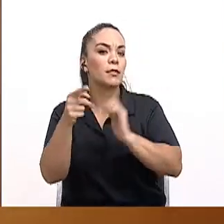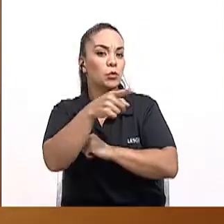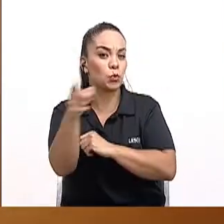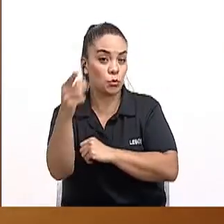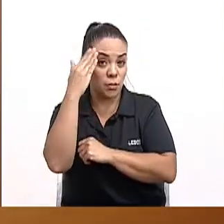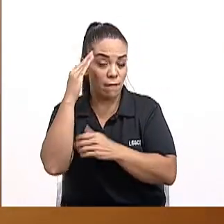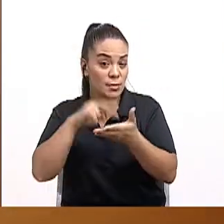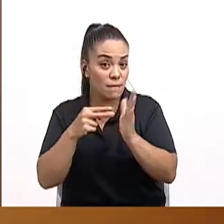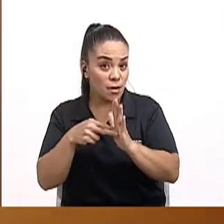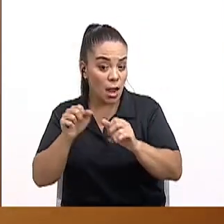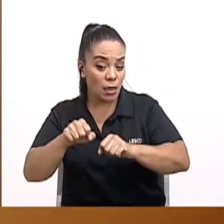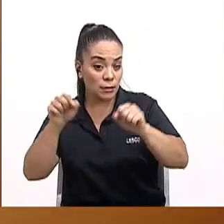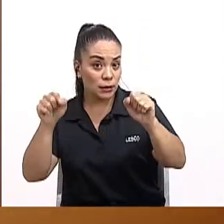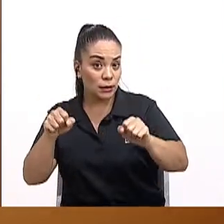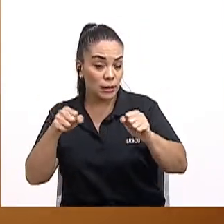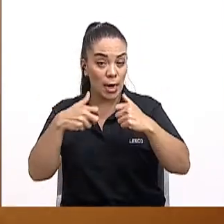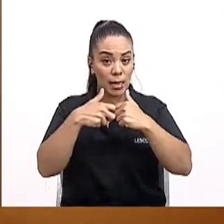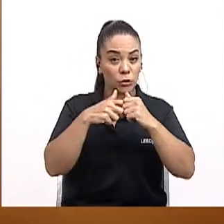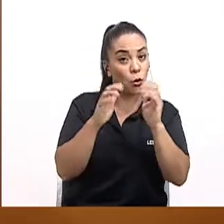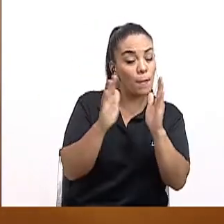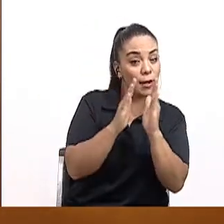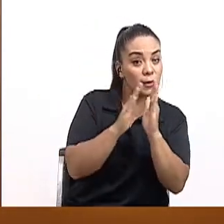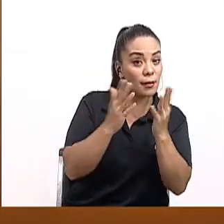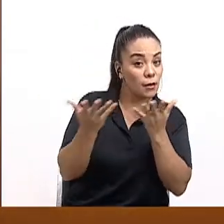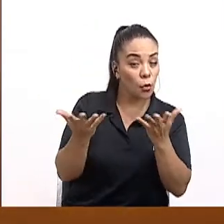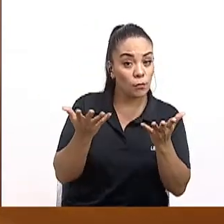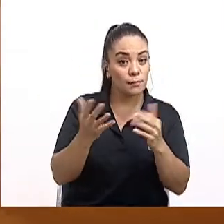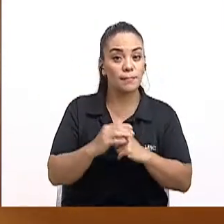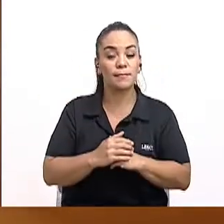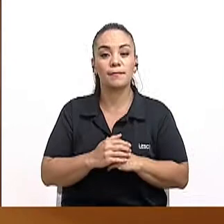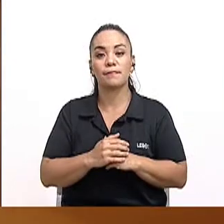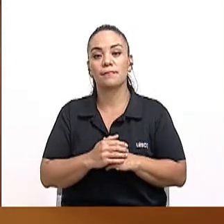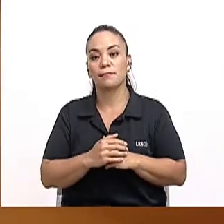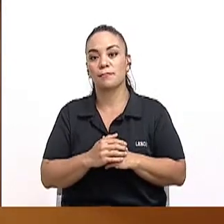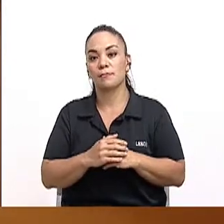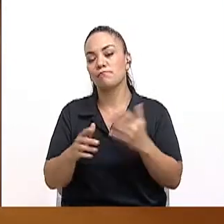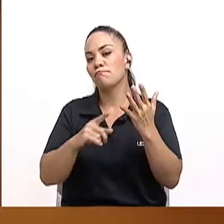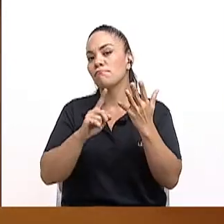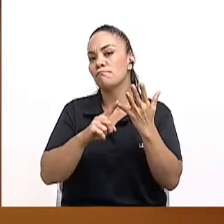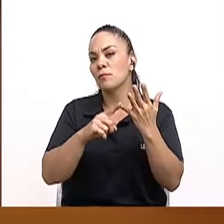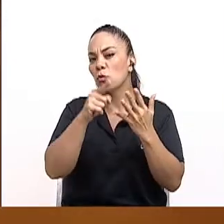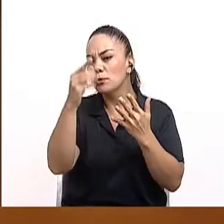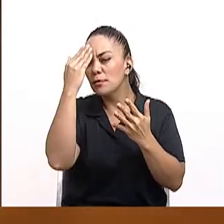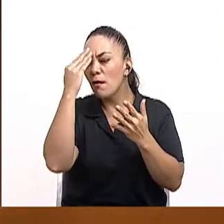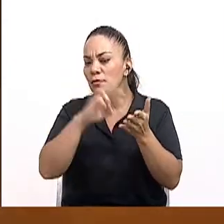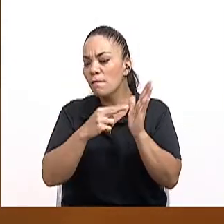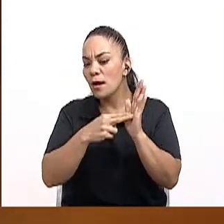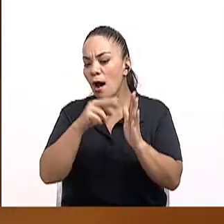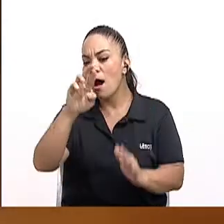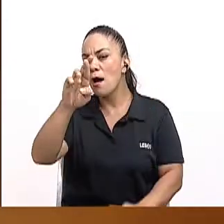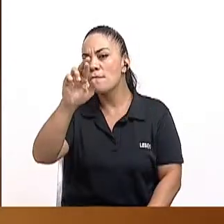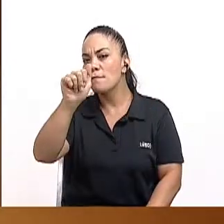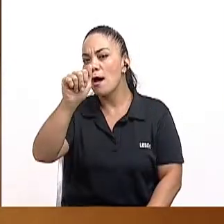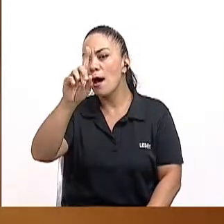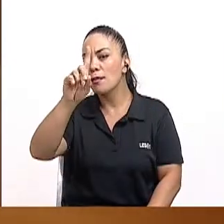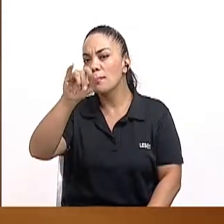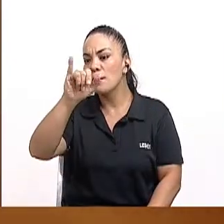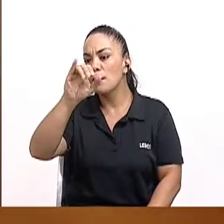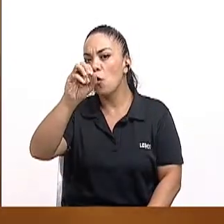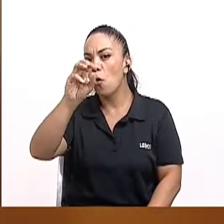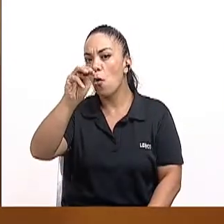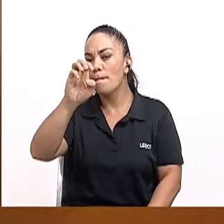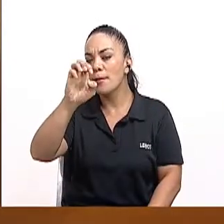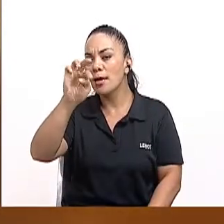es el espectro electromagnético? ¿Y han escuchado hablar de un radiómetro? ¿Para qué nos sirve un